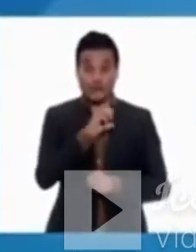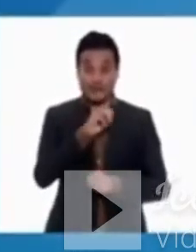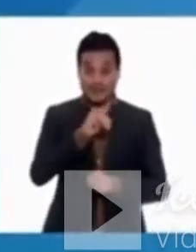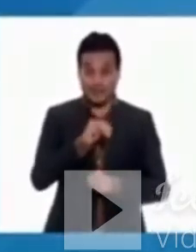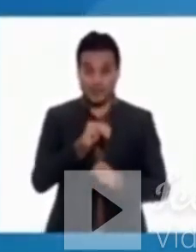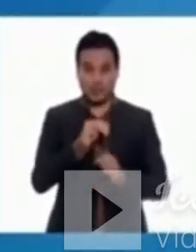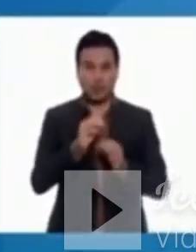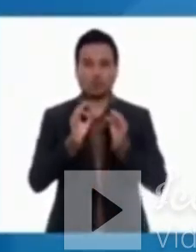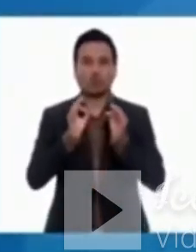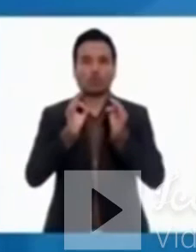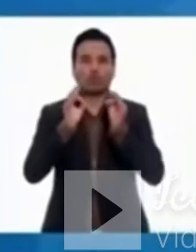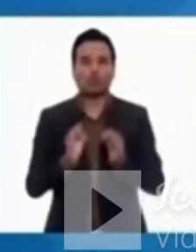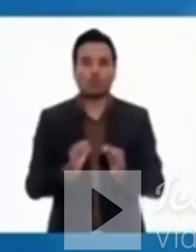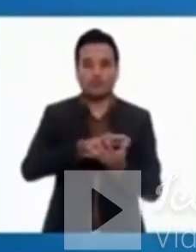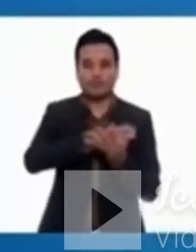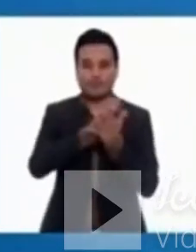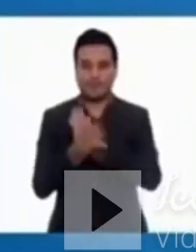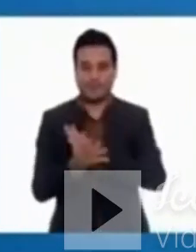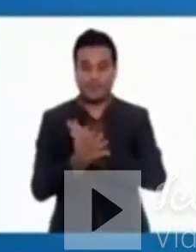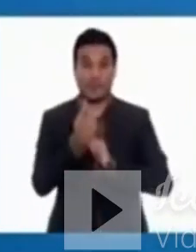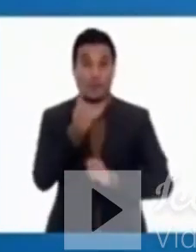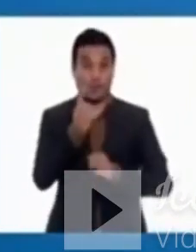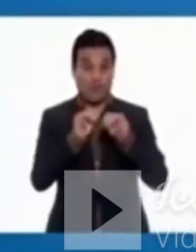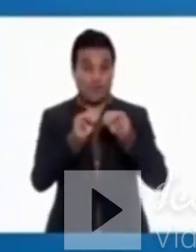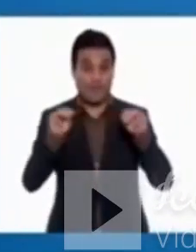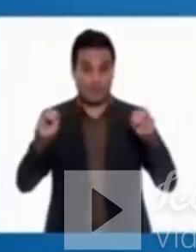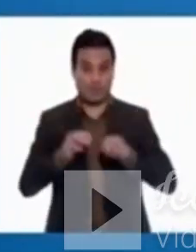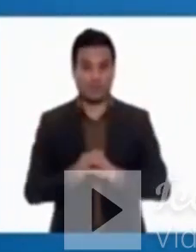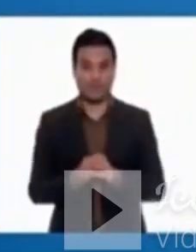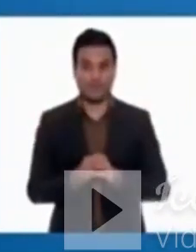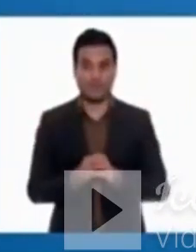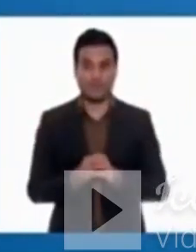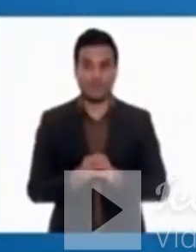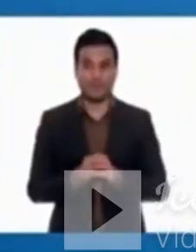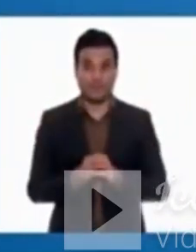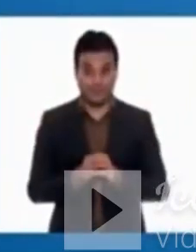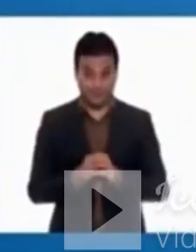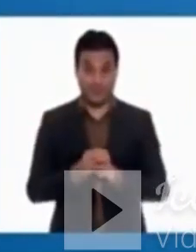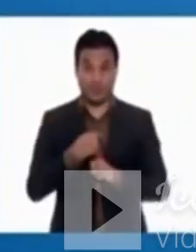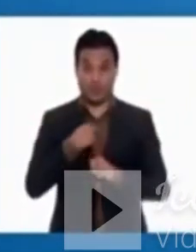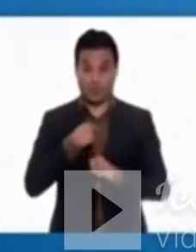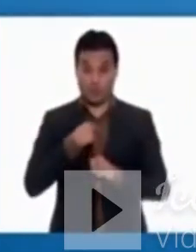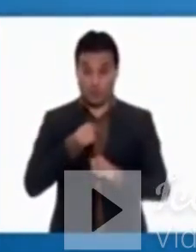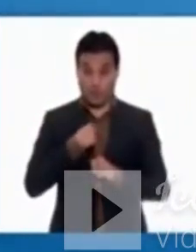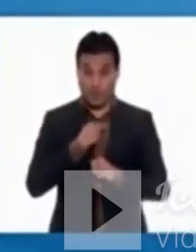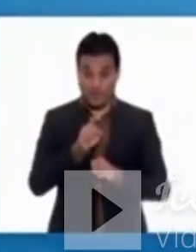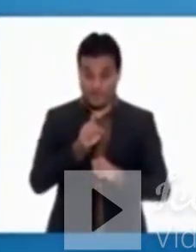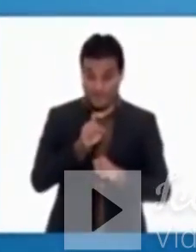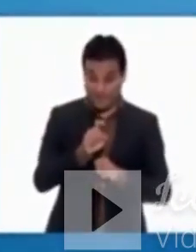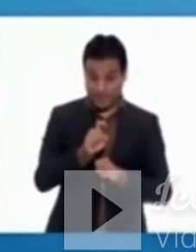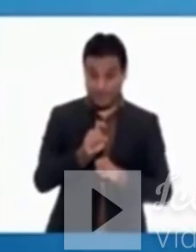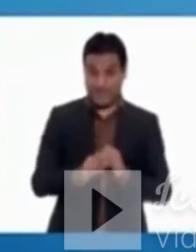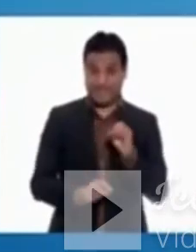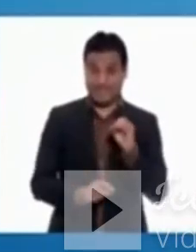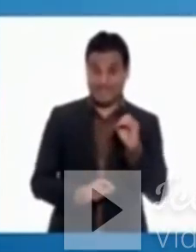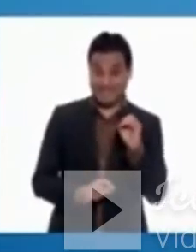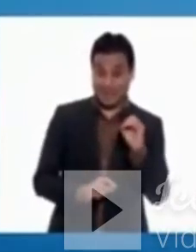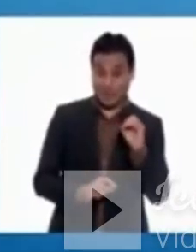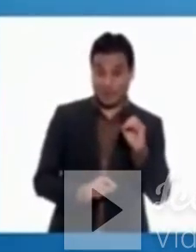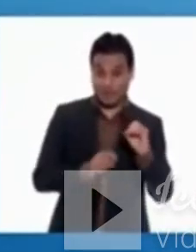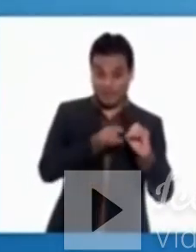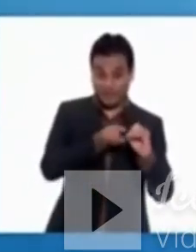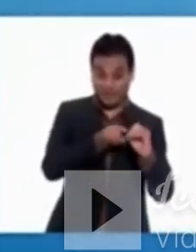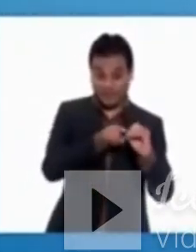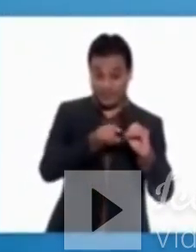realidad. Por lo tanto, si yo pongo la regla aquí en el 0 y acaba en el 10, si